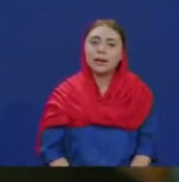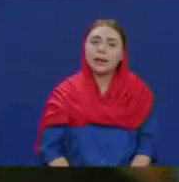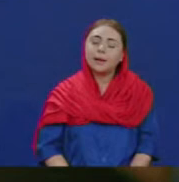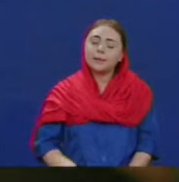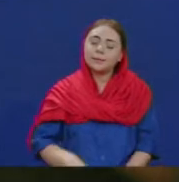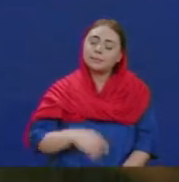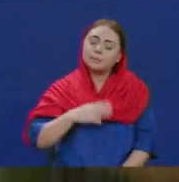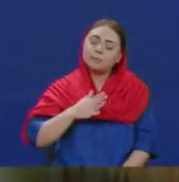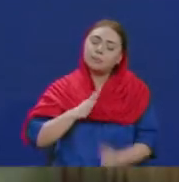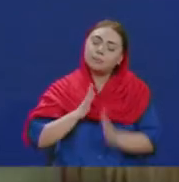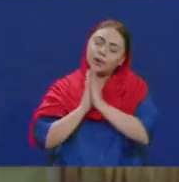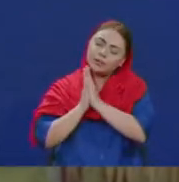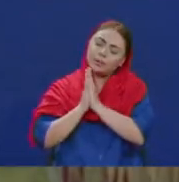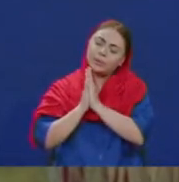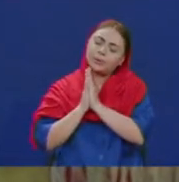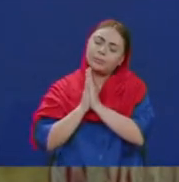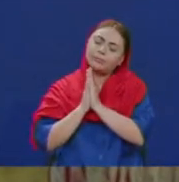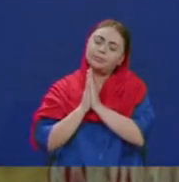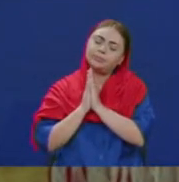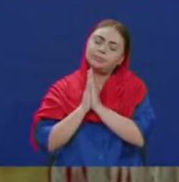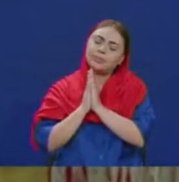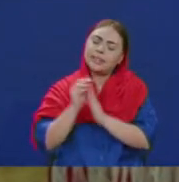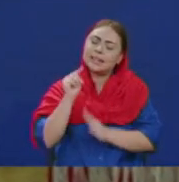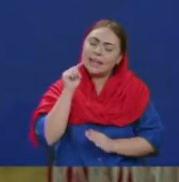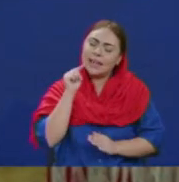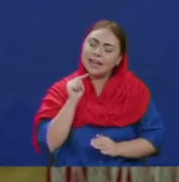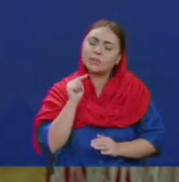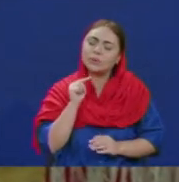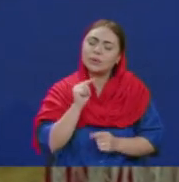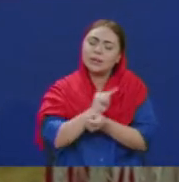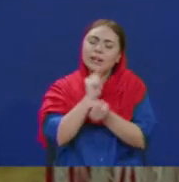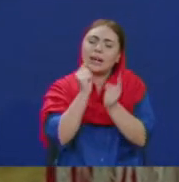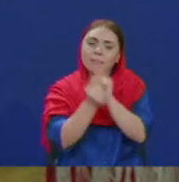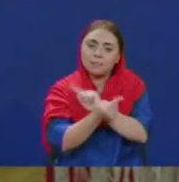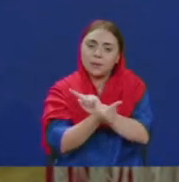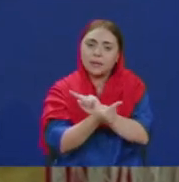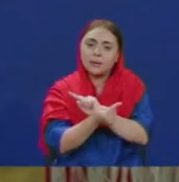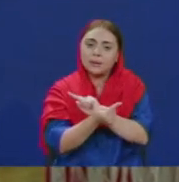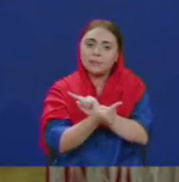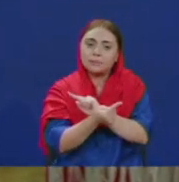en nuestra alma, y que esto repercuta como un acto de fe.